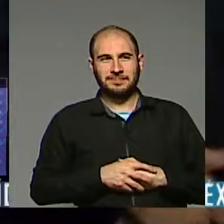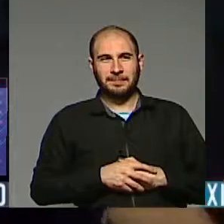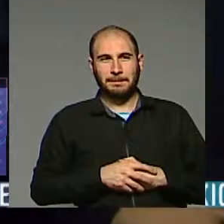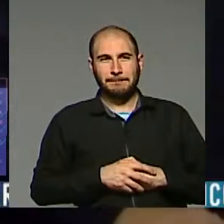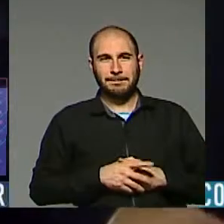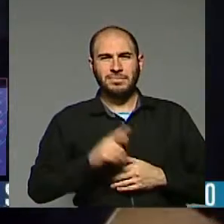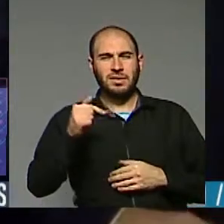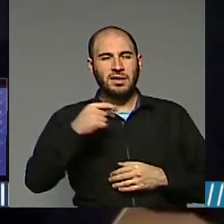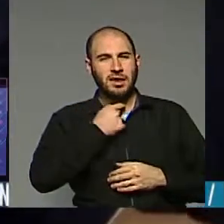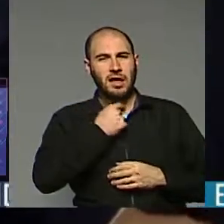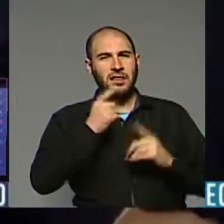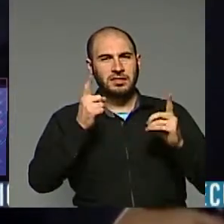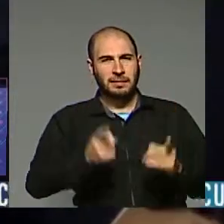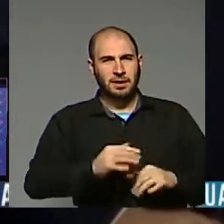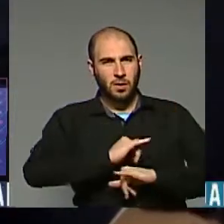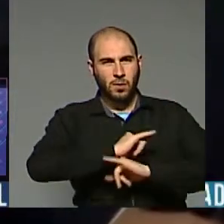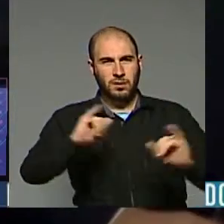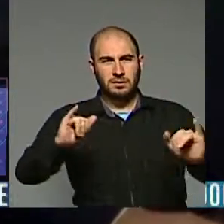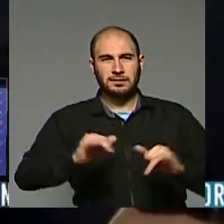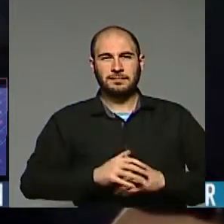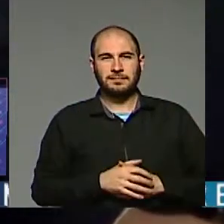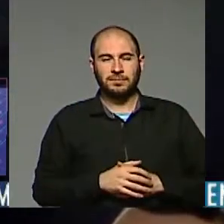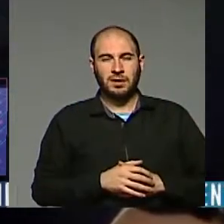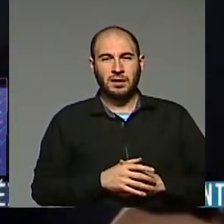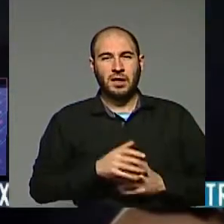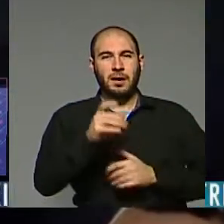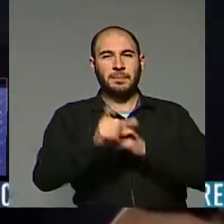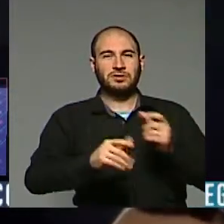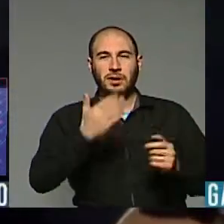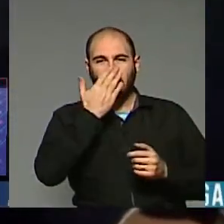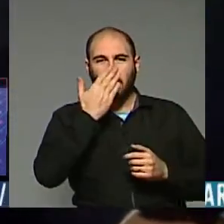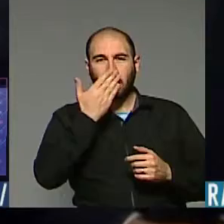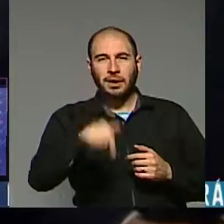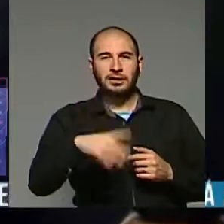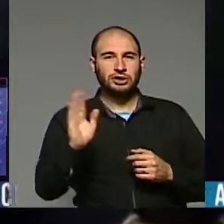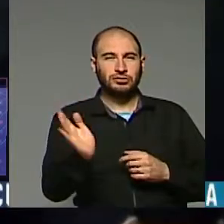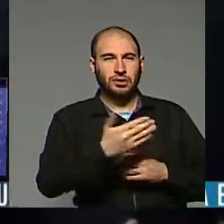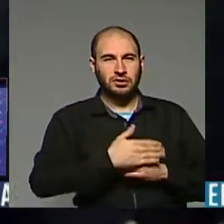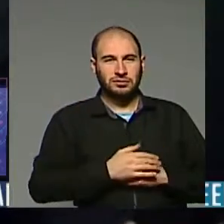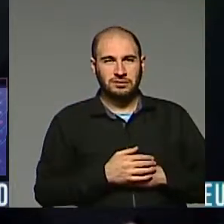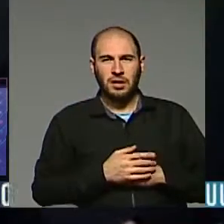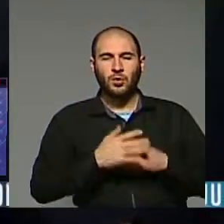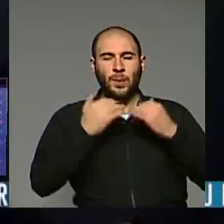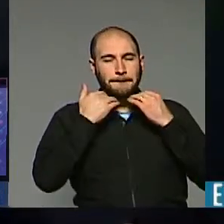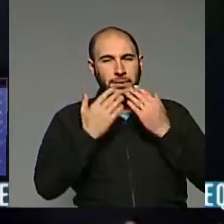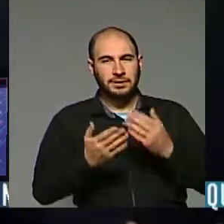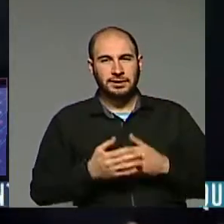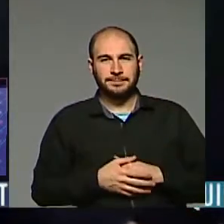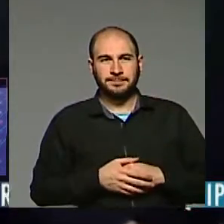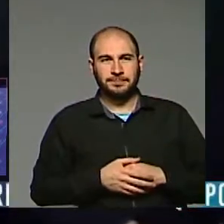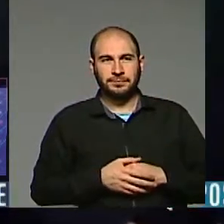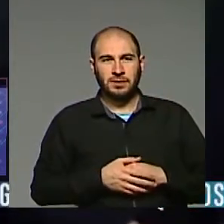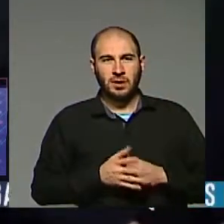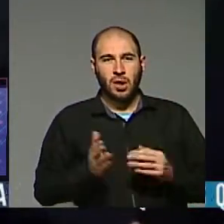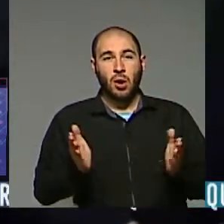Quiero también decirle a todos los cordobeses que más allá de